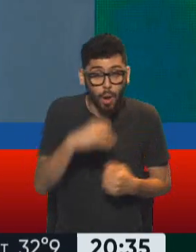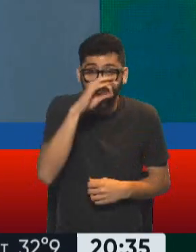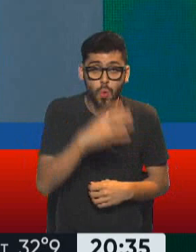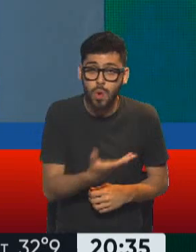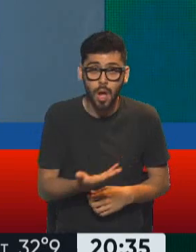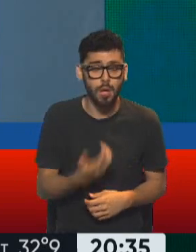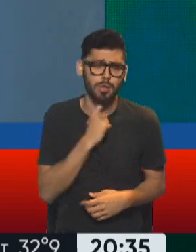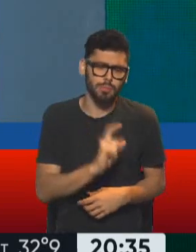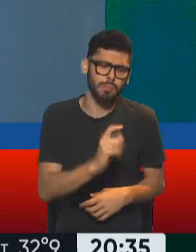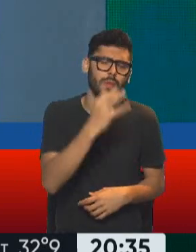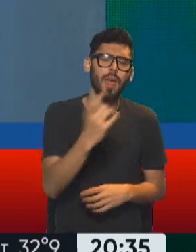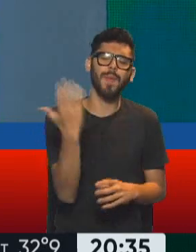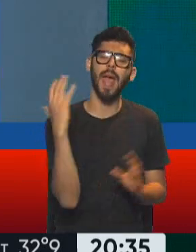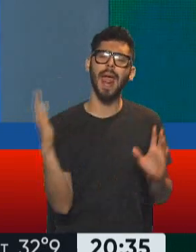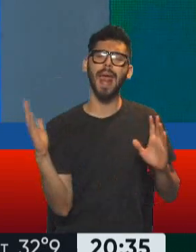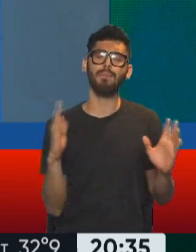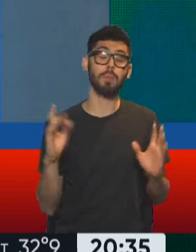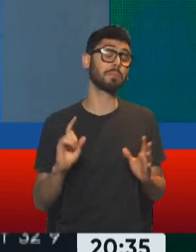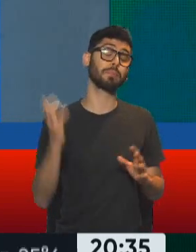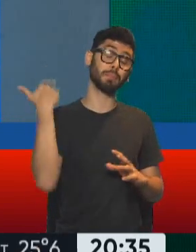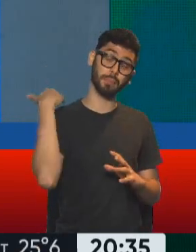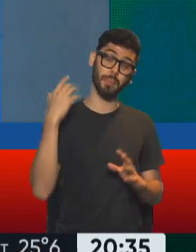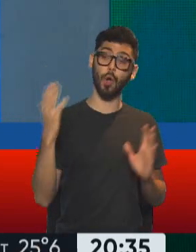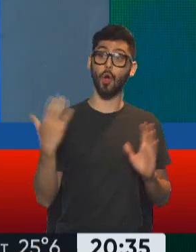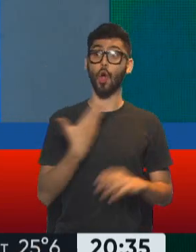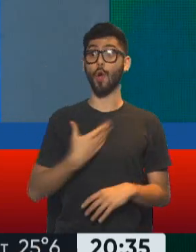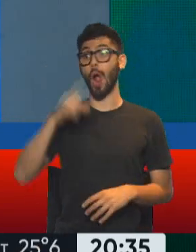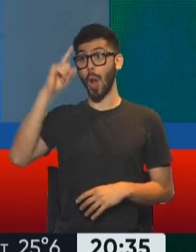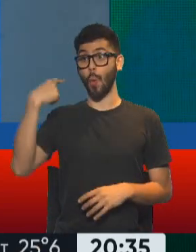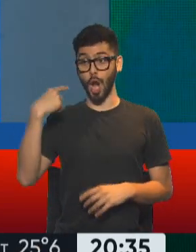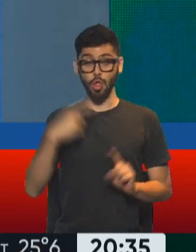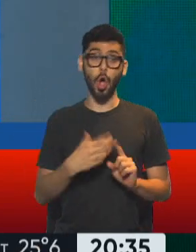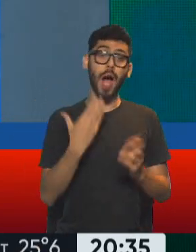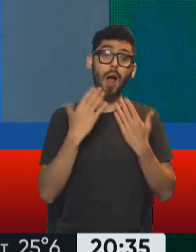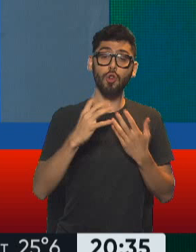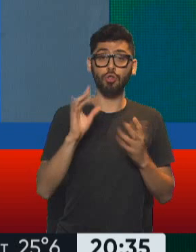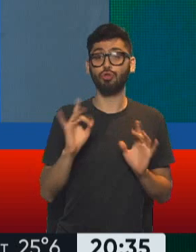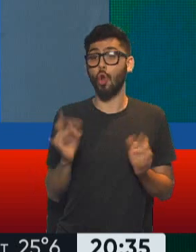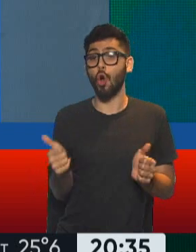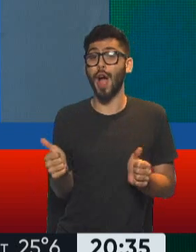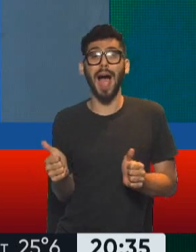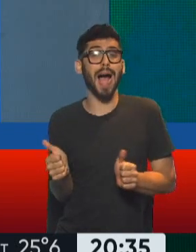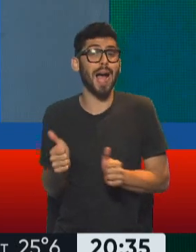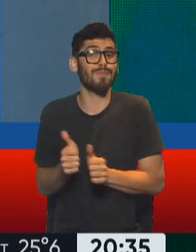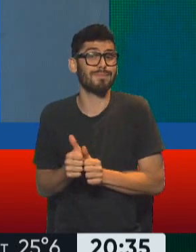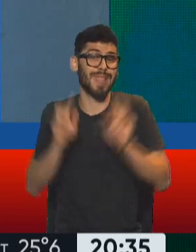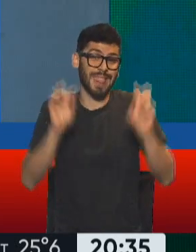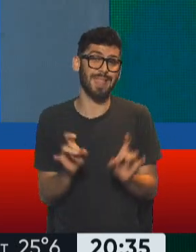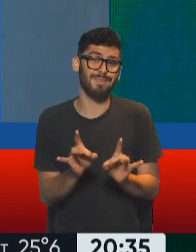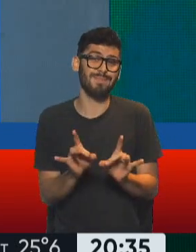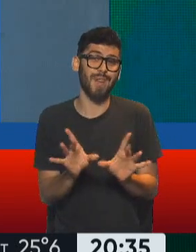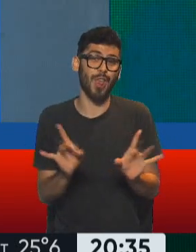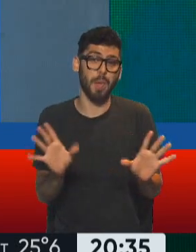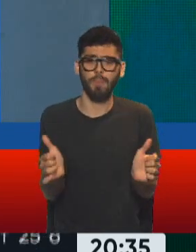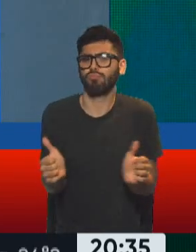convenían época en la primera para que al gobierno alberto aparecía acompañando el tema de pandemia